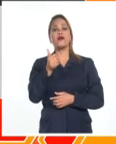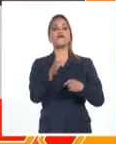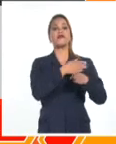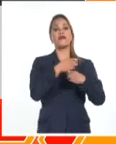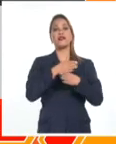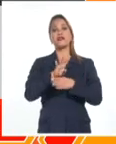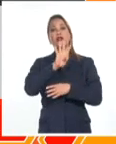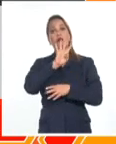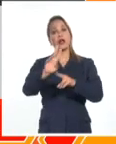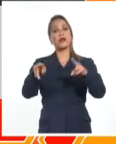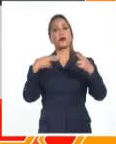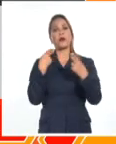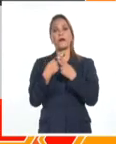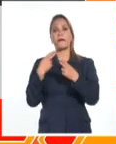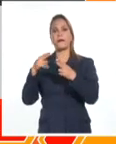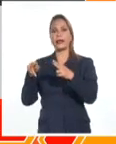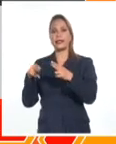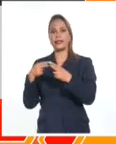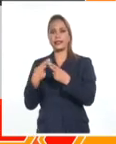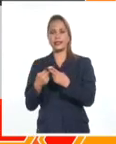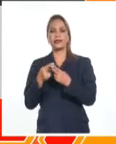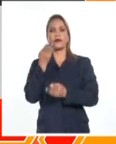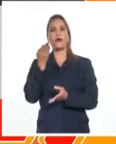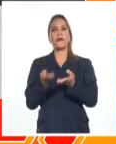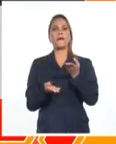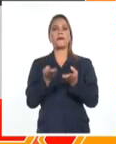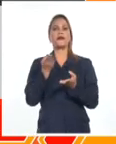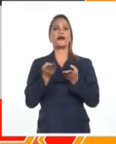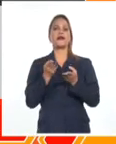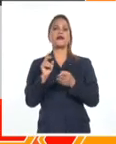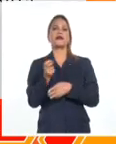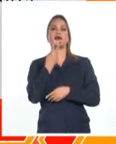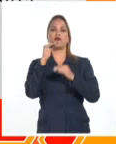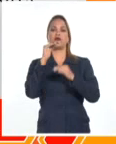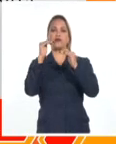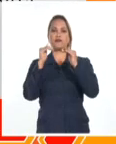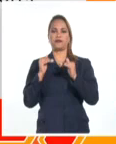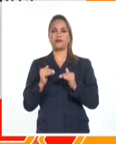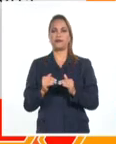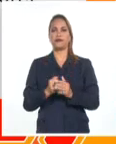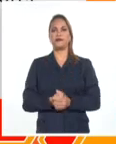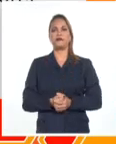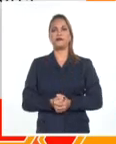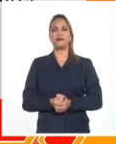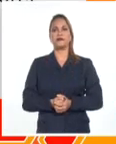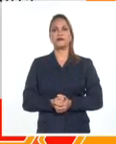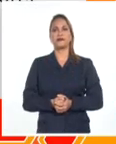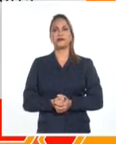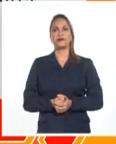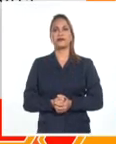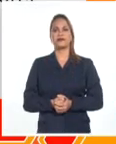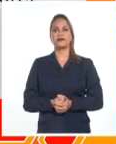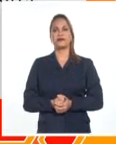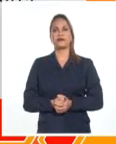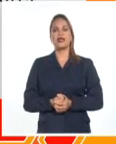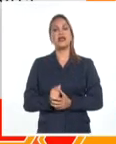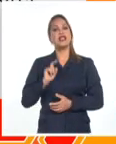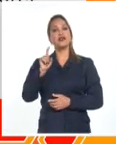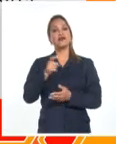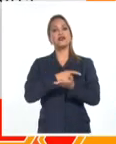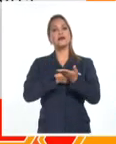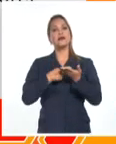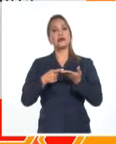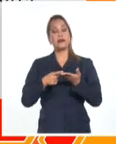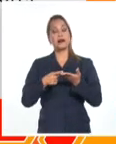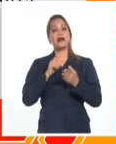cuatro competiciones mencionadas con respecto al segundo lugar. Karim Benzema, recibiendo muchísimos elogios en las últimas semanas, es